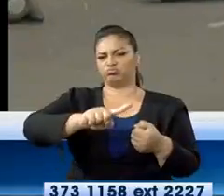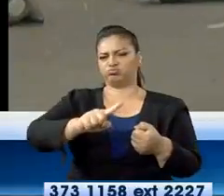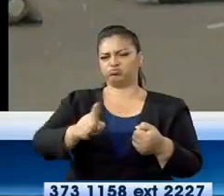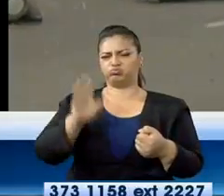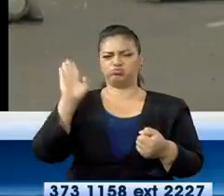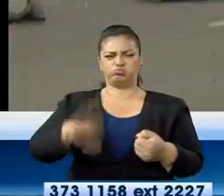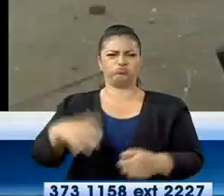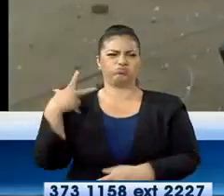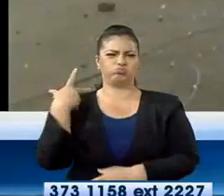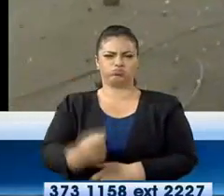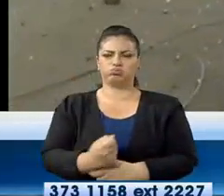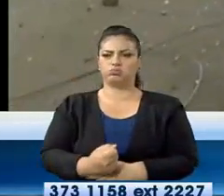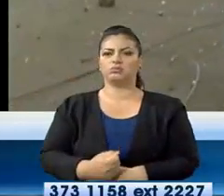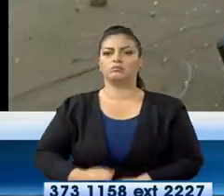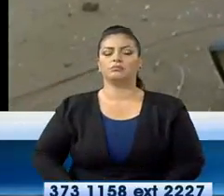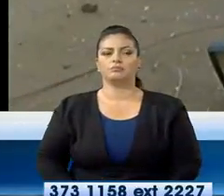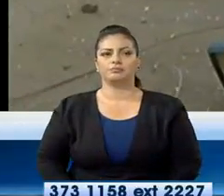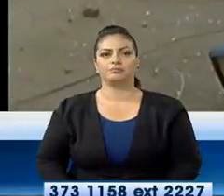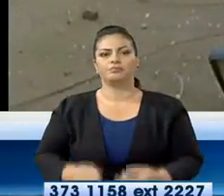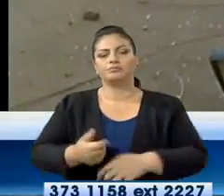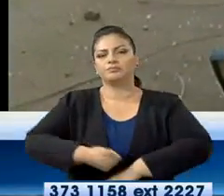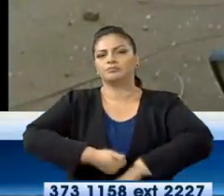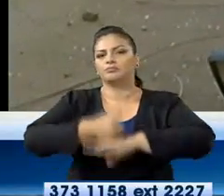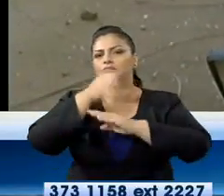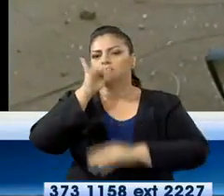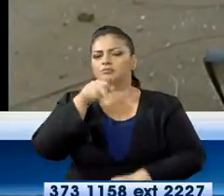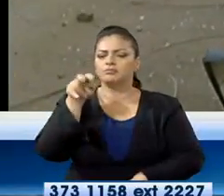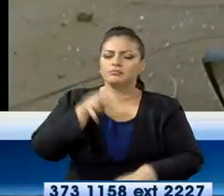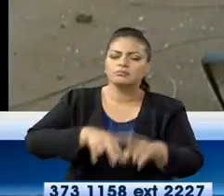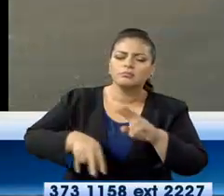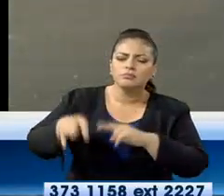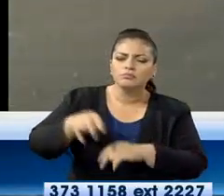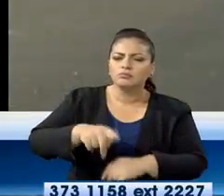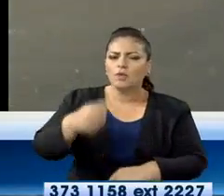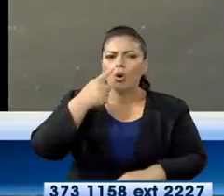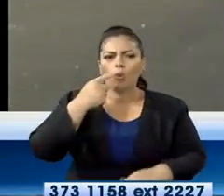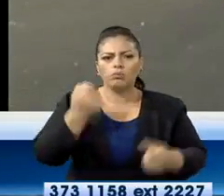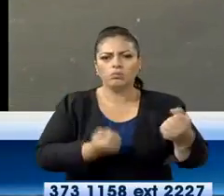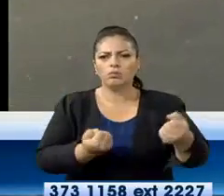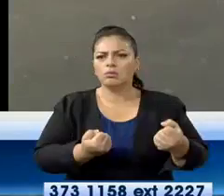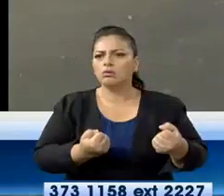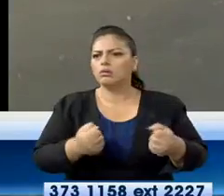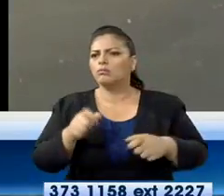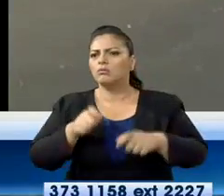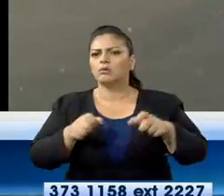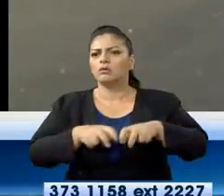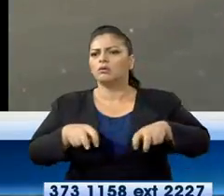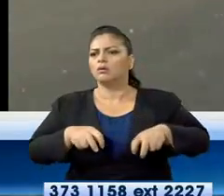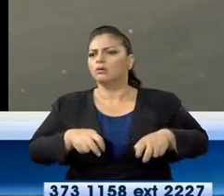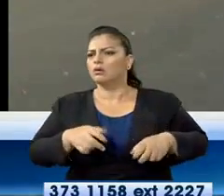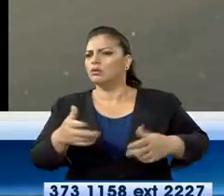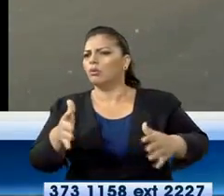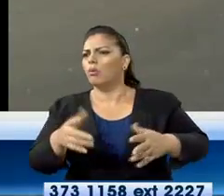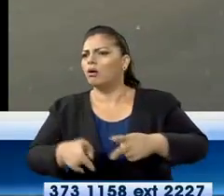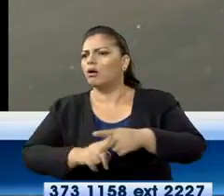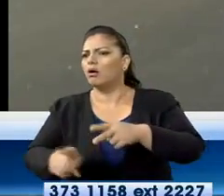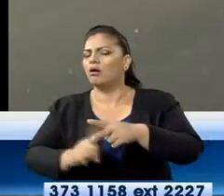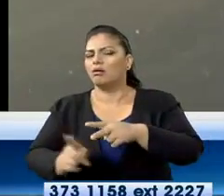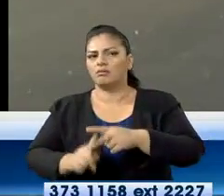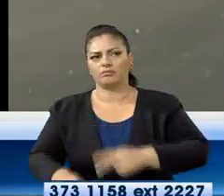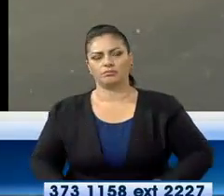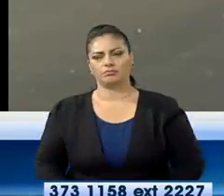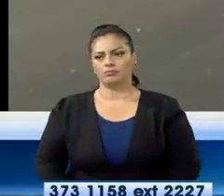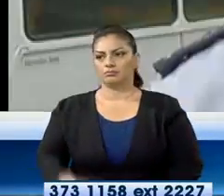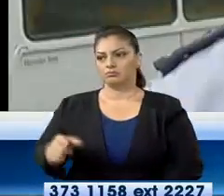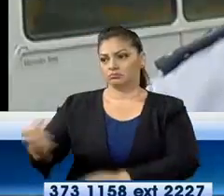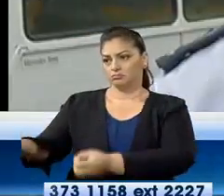de tránsito verificaron que ahí no se encontraba ni el chofer ni los pasajeros. Según lo que indican los moradores, venía